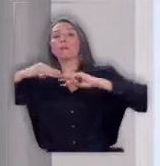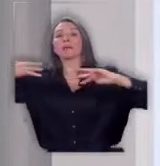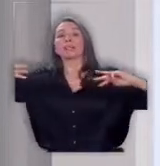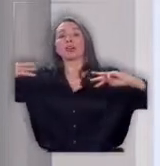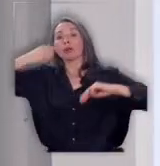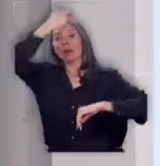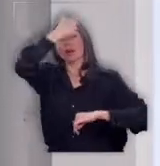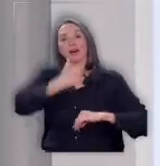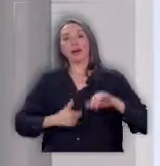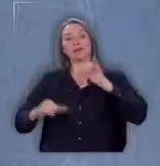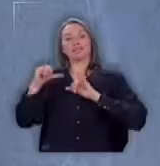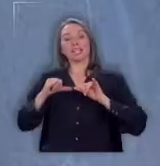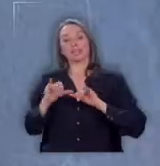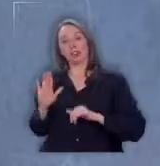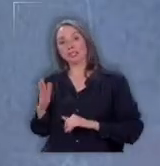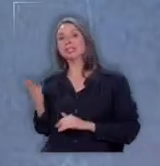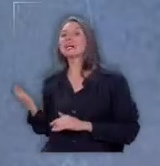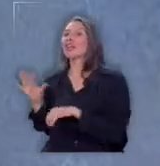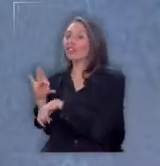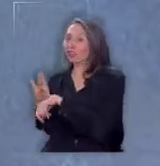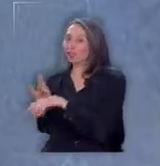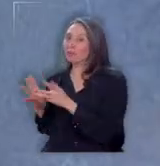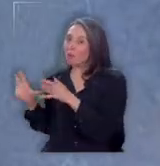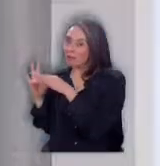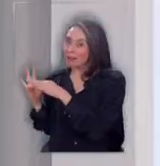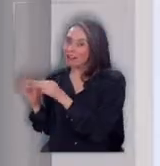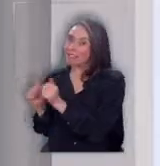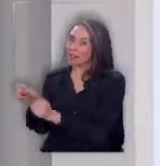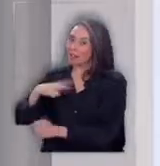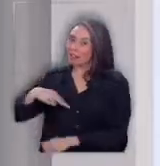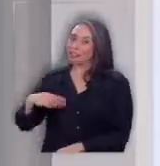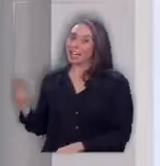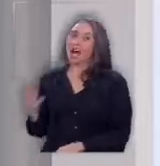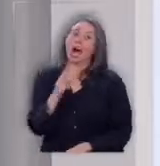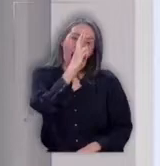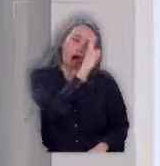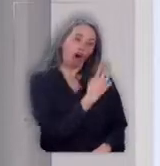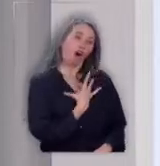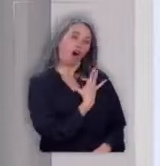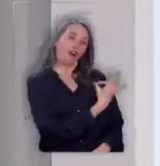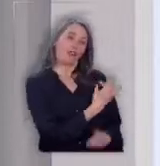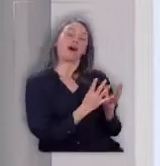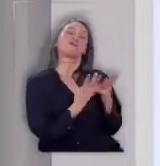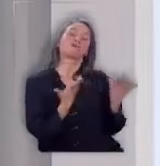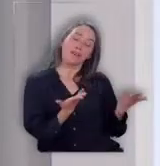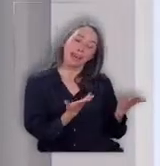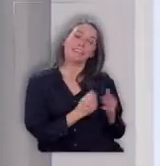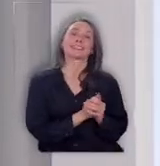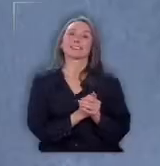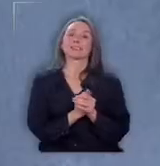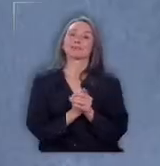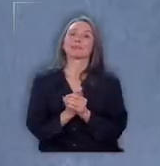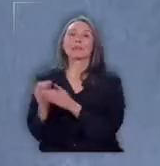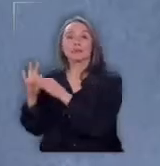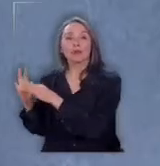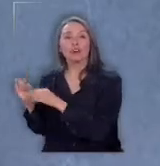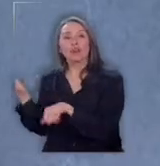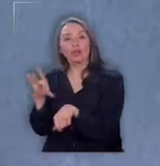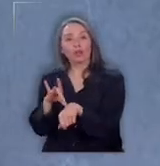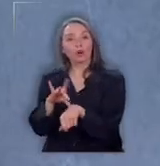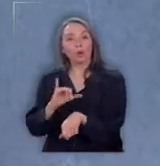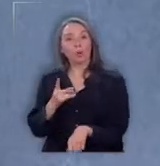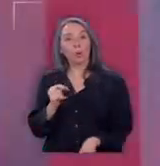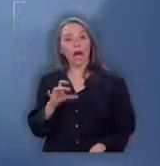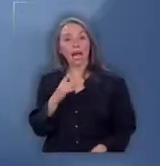del científico doctor seb lug como siempre le quiero dar las gracias porque est con nosotros Que tenga buena semana muy am Gracias bueno re recién el doctor